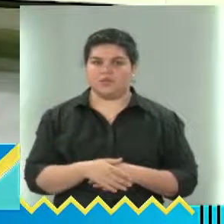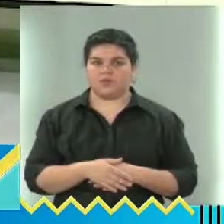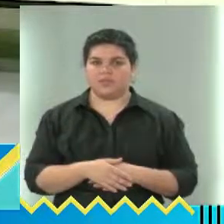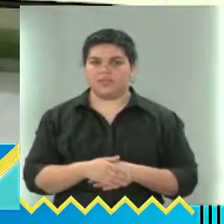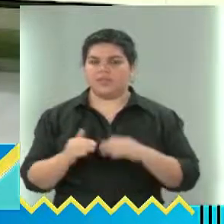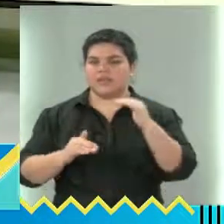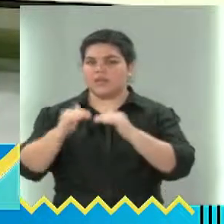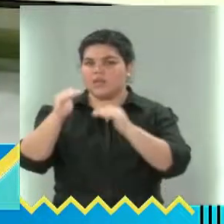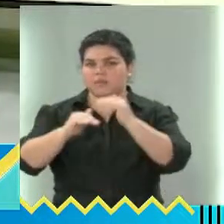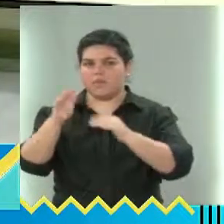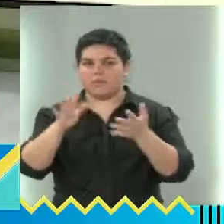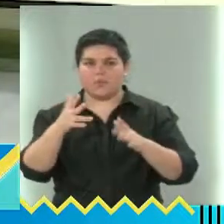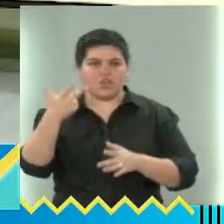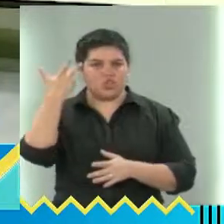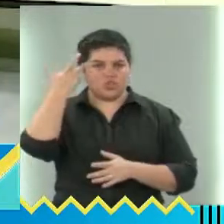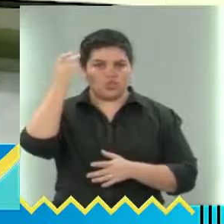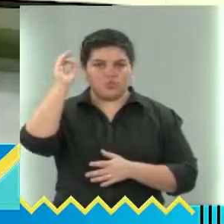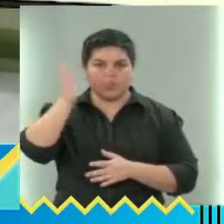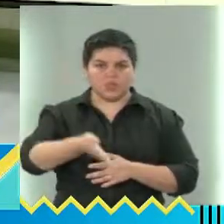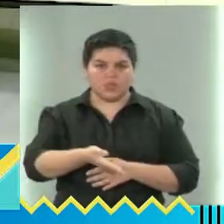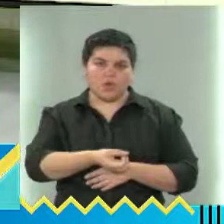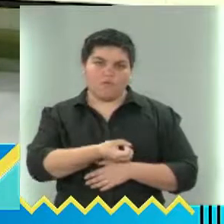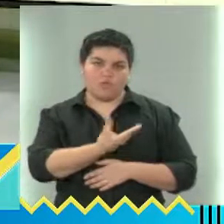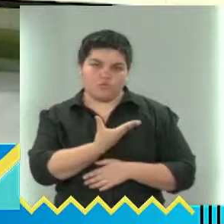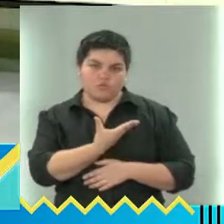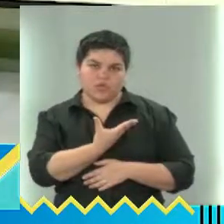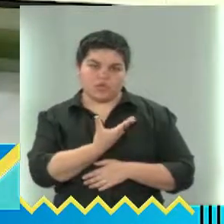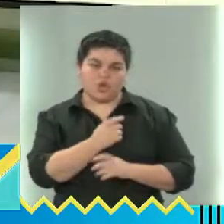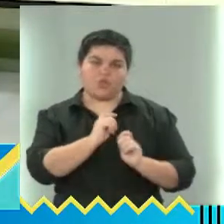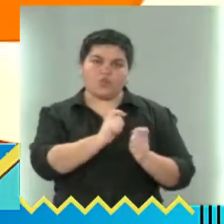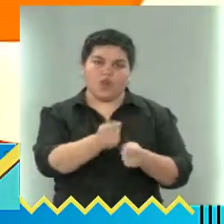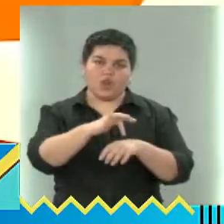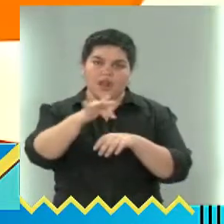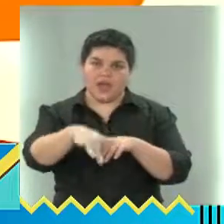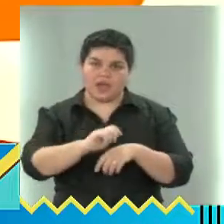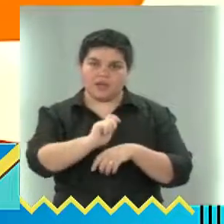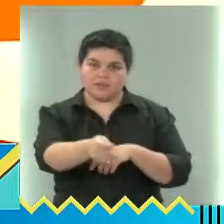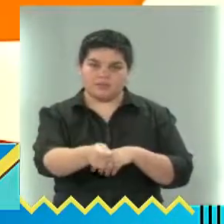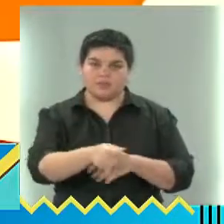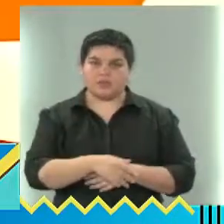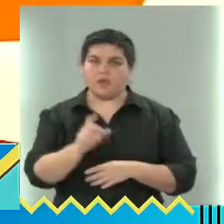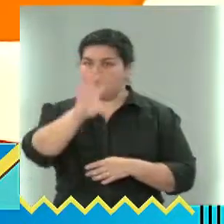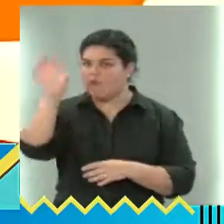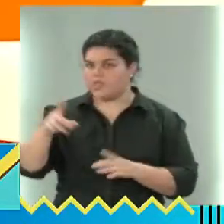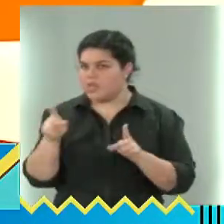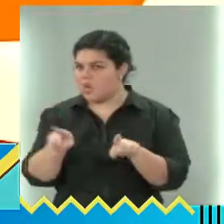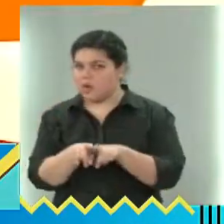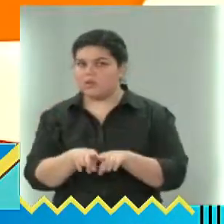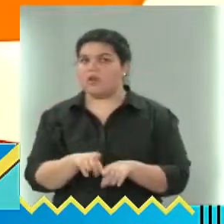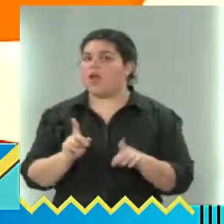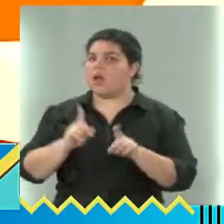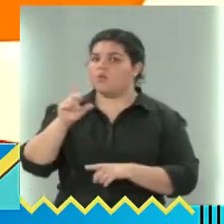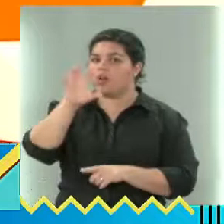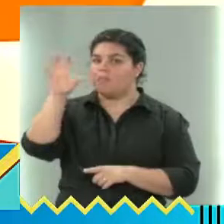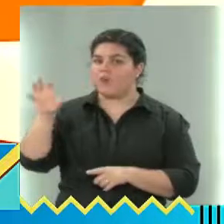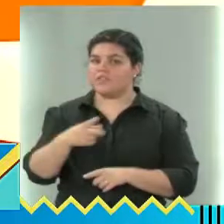provincias? Hablamos de un 18% de donantes voluntarios. Como decía, hay provincias en que sí han logrado el 100% de la